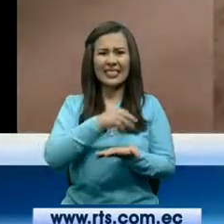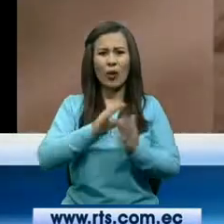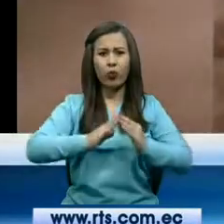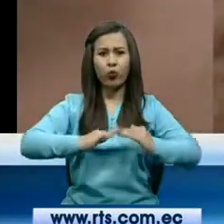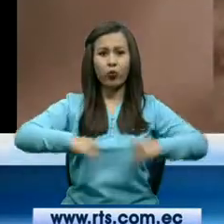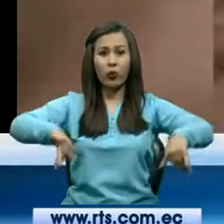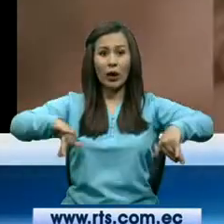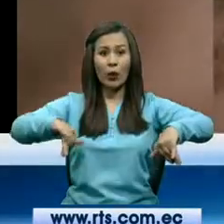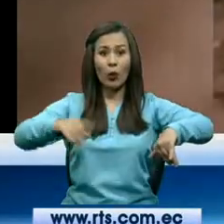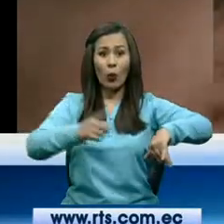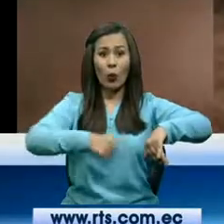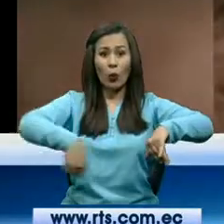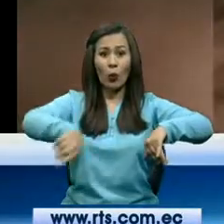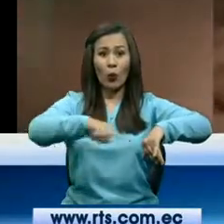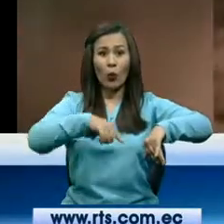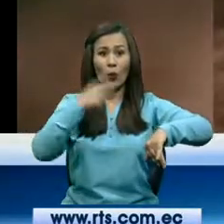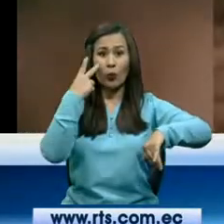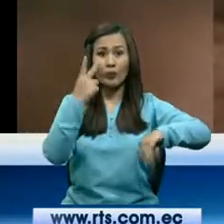socavones.